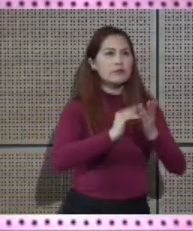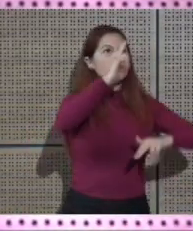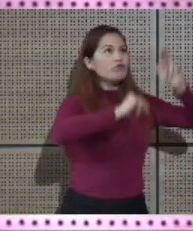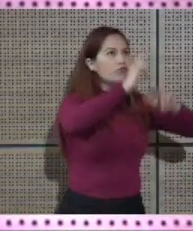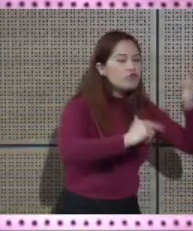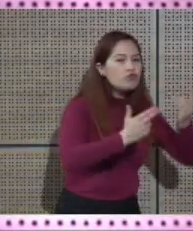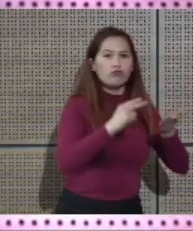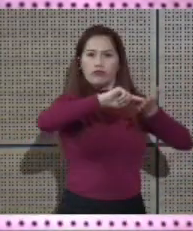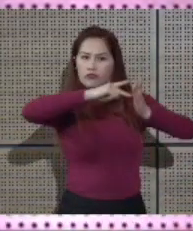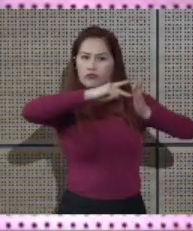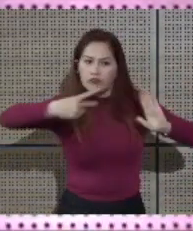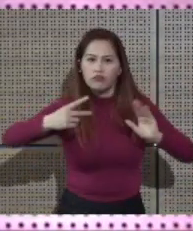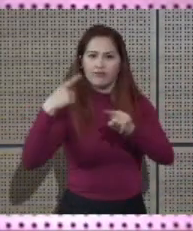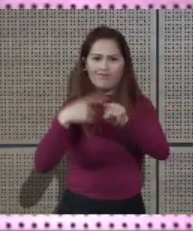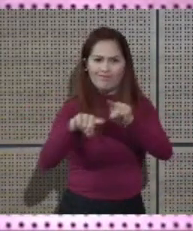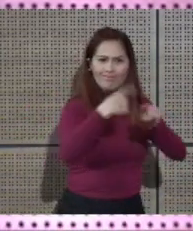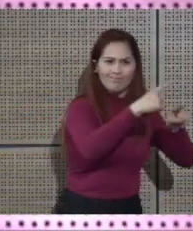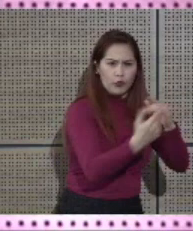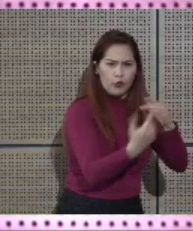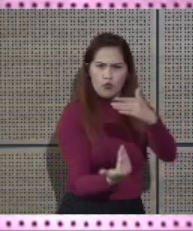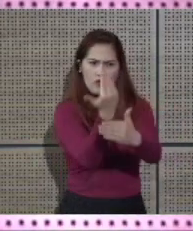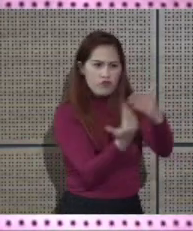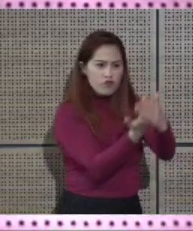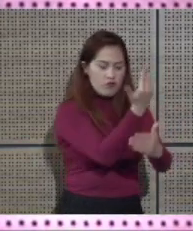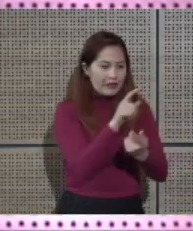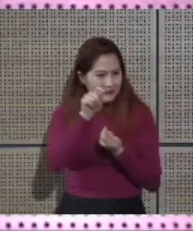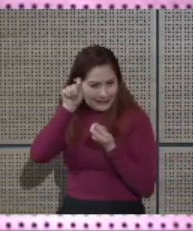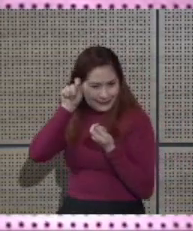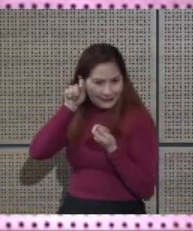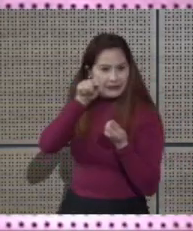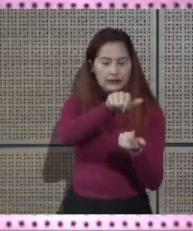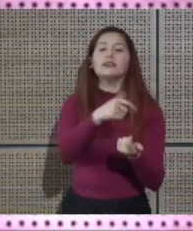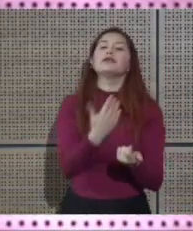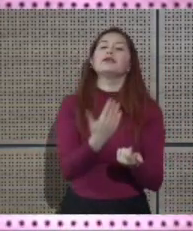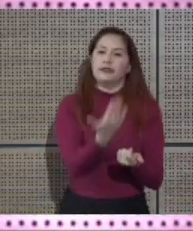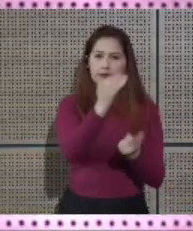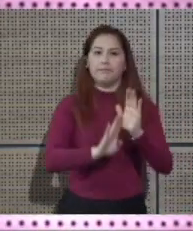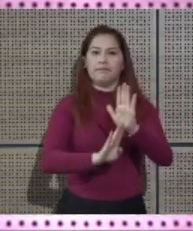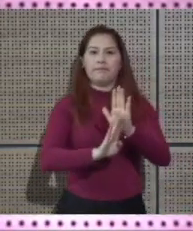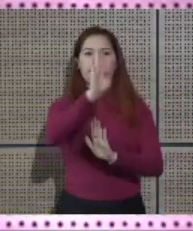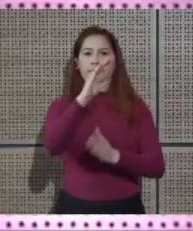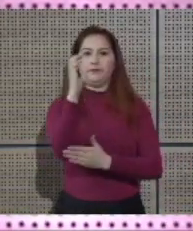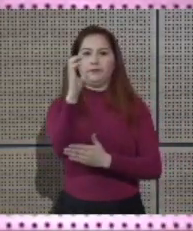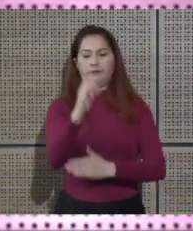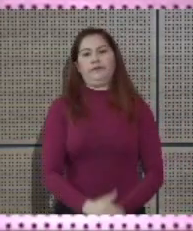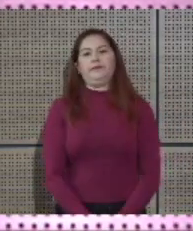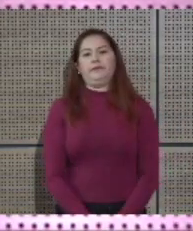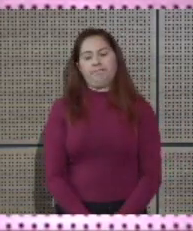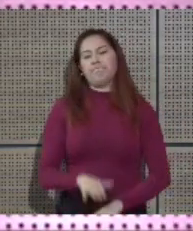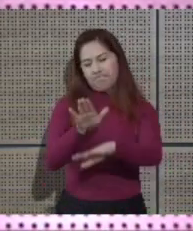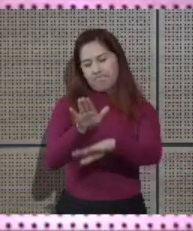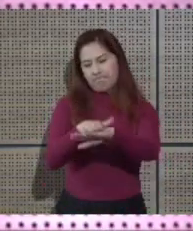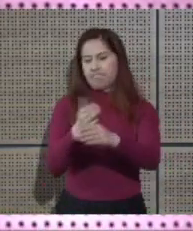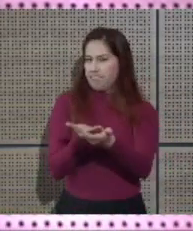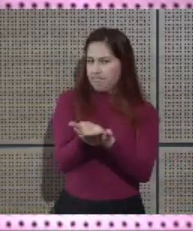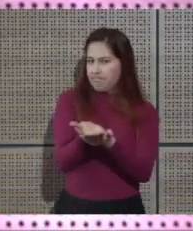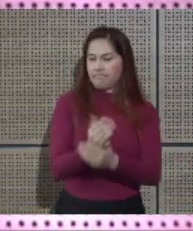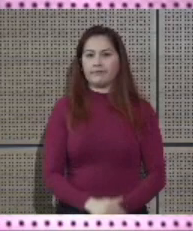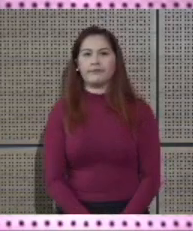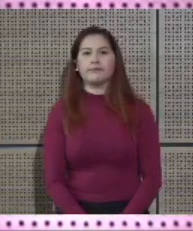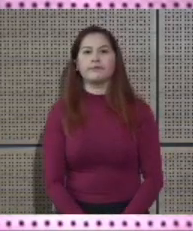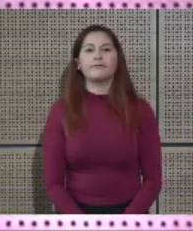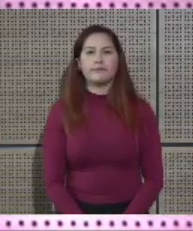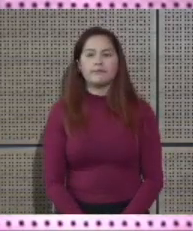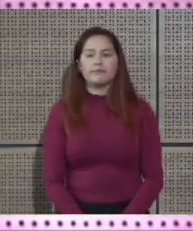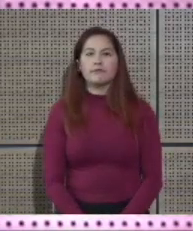Nuevamente, todo esto, con toda su complejidad, suena muy fácil. Dice, bueno, pero si todo el tema es que hay que aumentar la